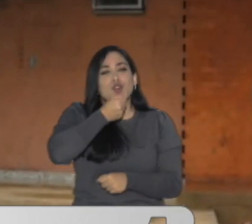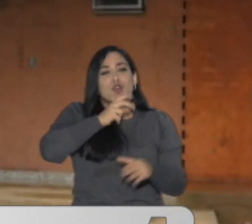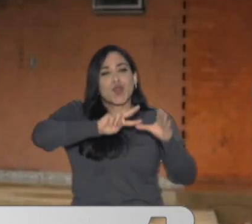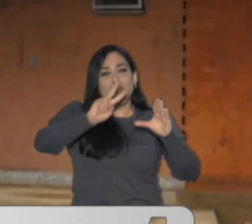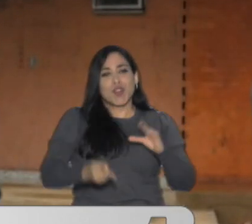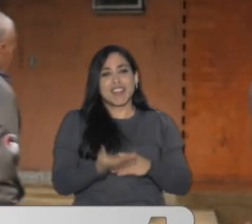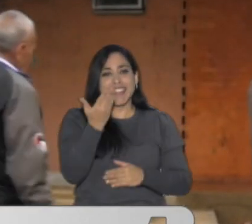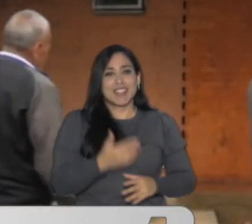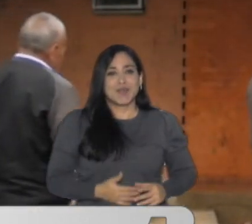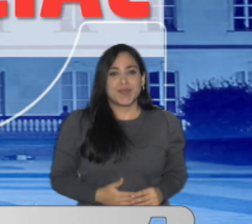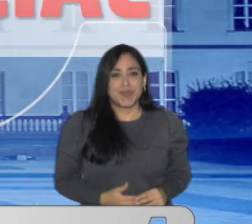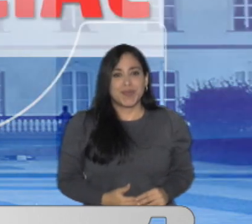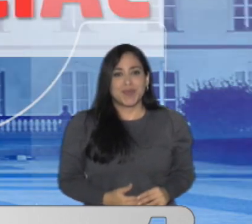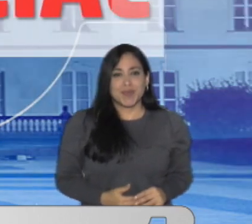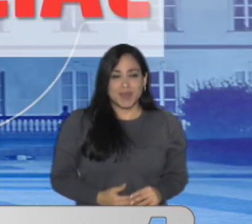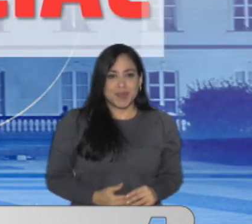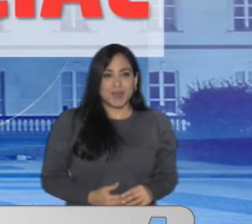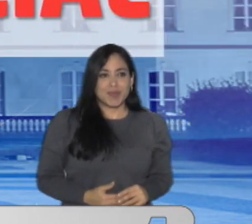1 CMI.